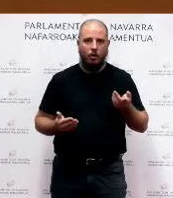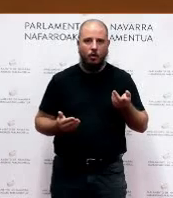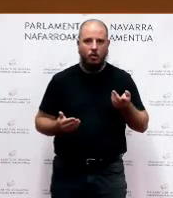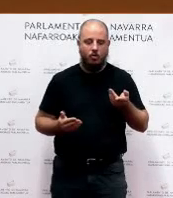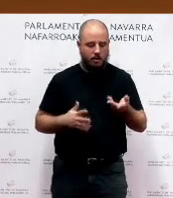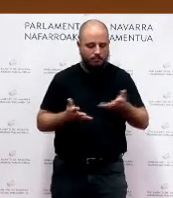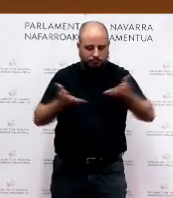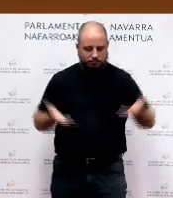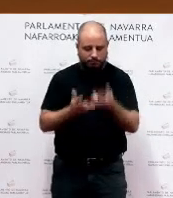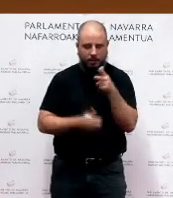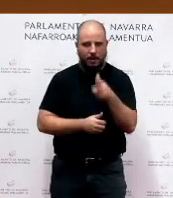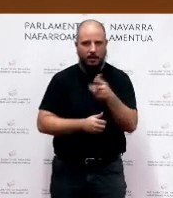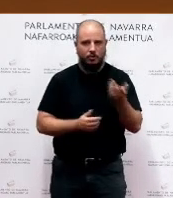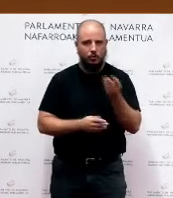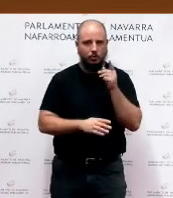este derecho.